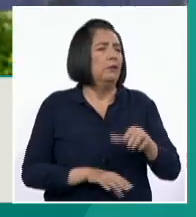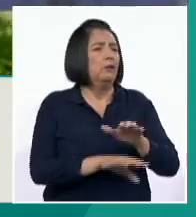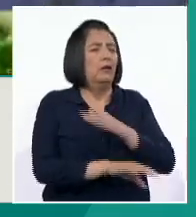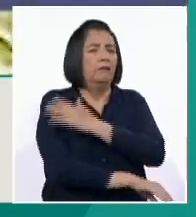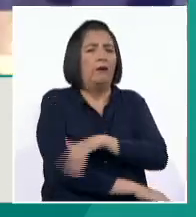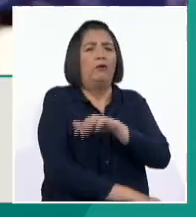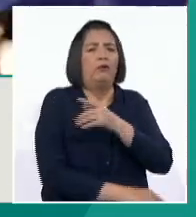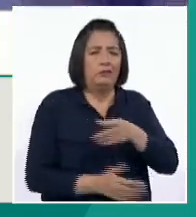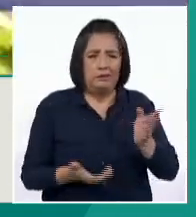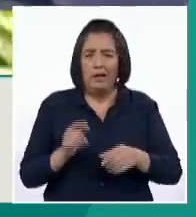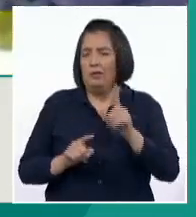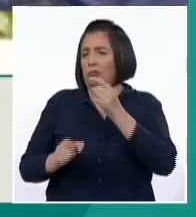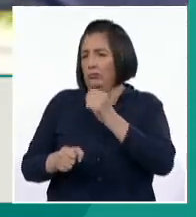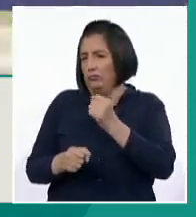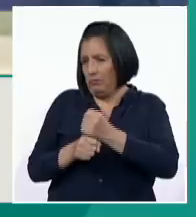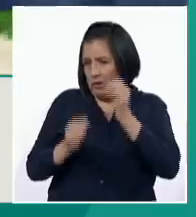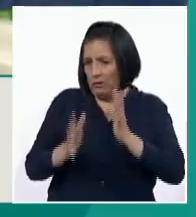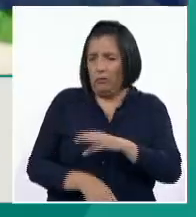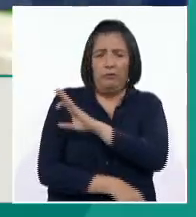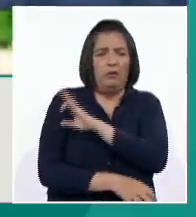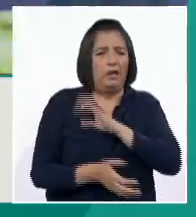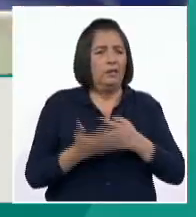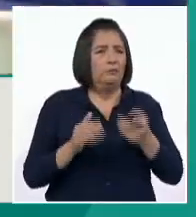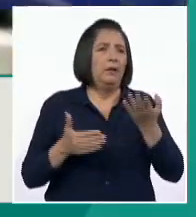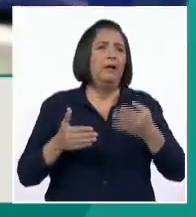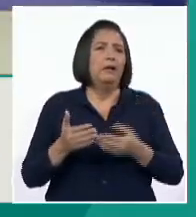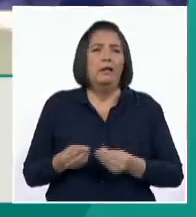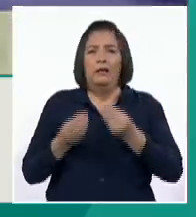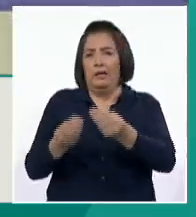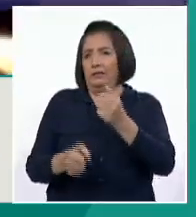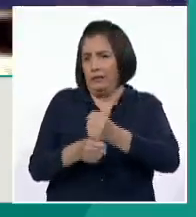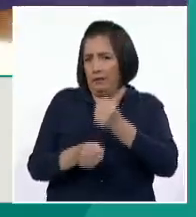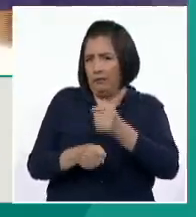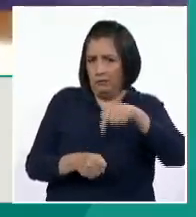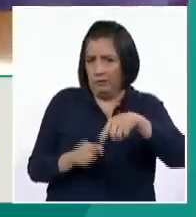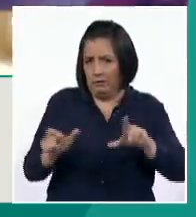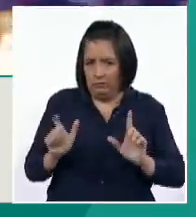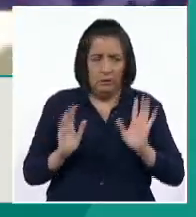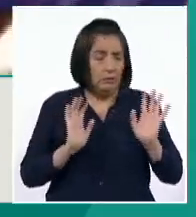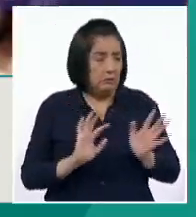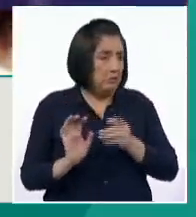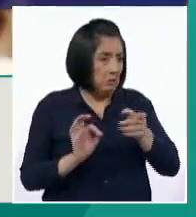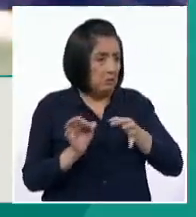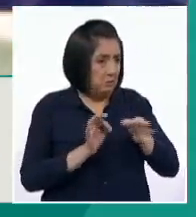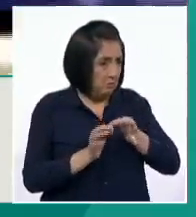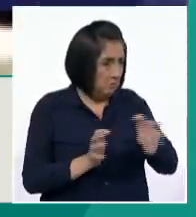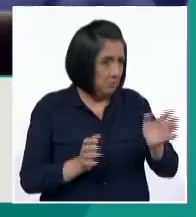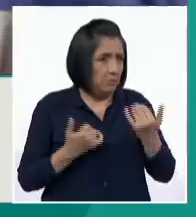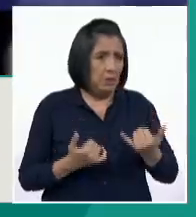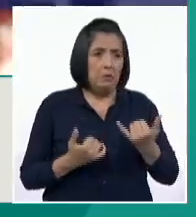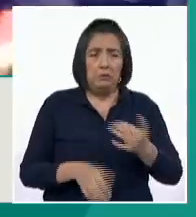algunos empleados y fiscales también para poder ocupar algunos cargos importantes aquí en este lugar. Es un poco el panorama que se tiene a